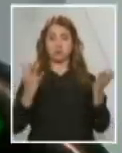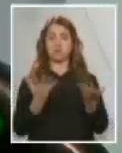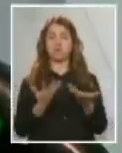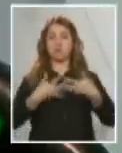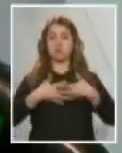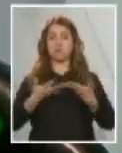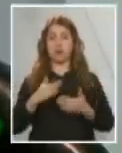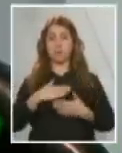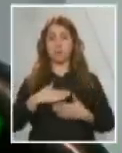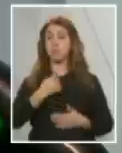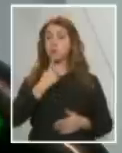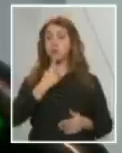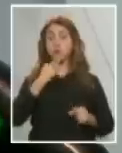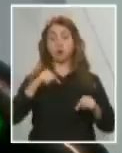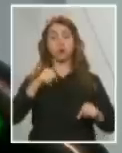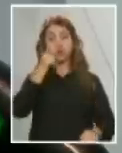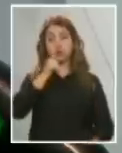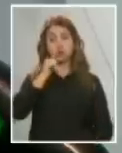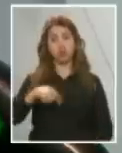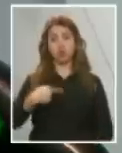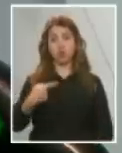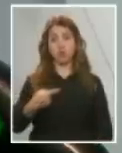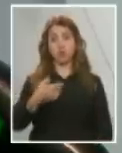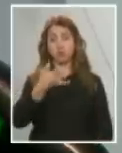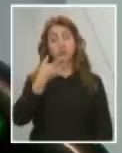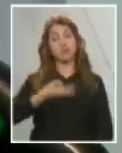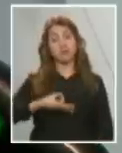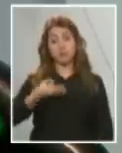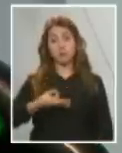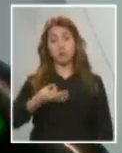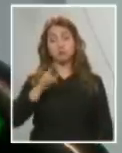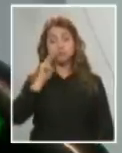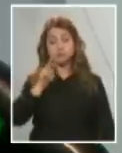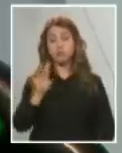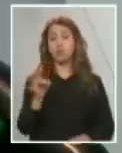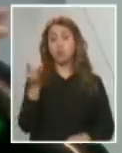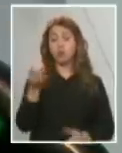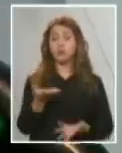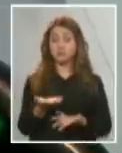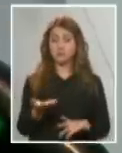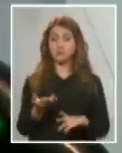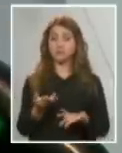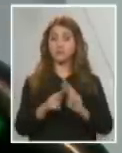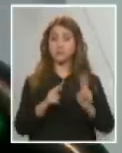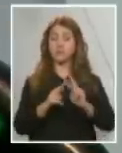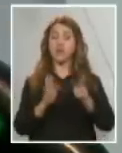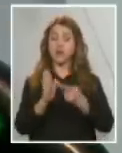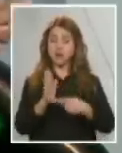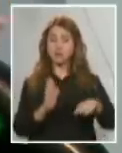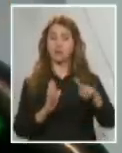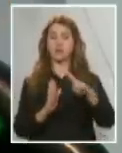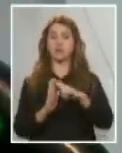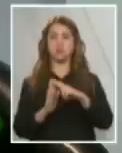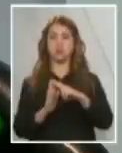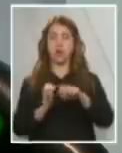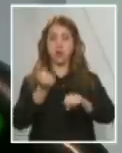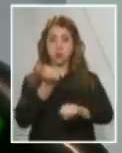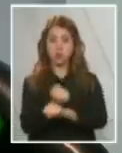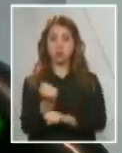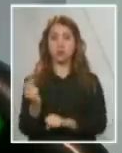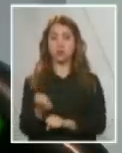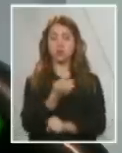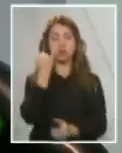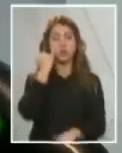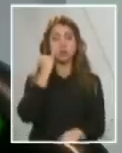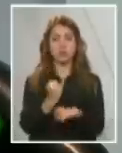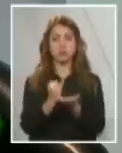preguntamos nosotros todos los días. ¿Ah? Porque efectivamente nos damos cuenta que haciendo rehabilitación en nuestros